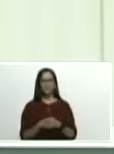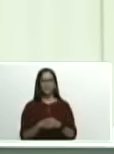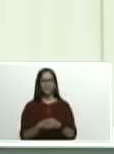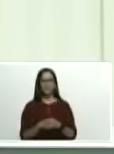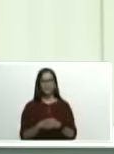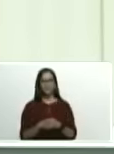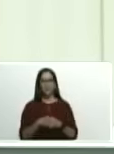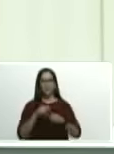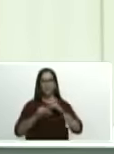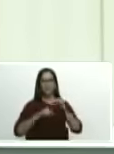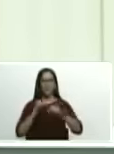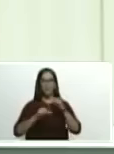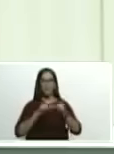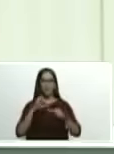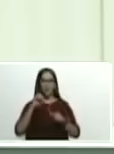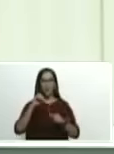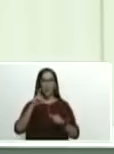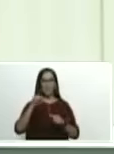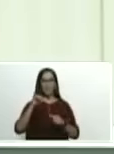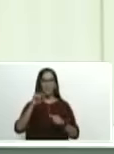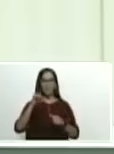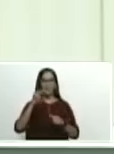cooperativa Colimir.